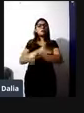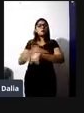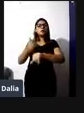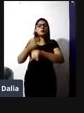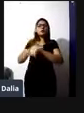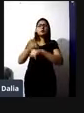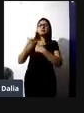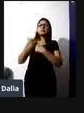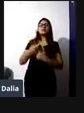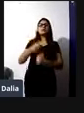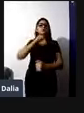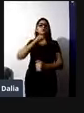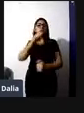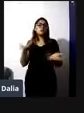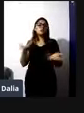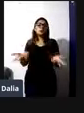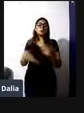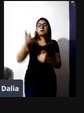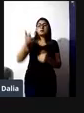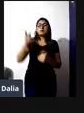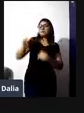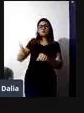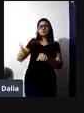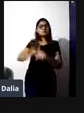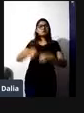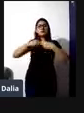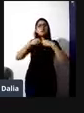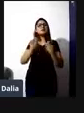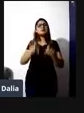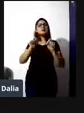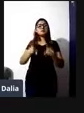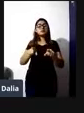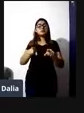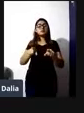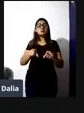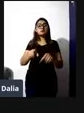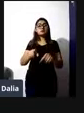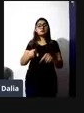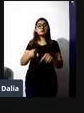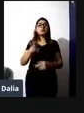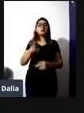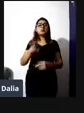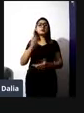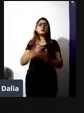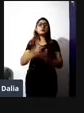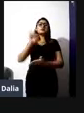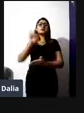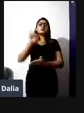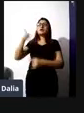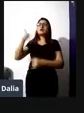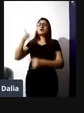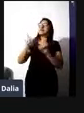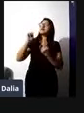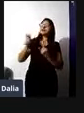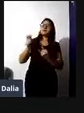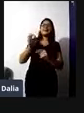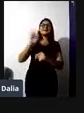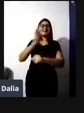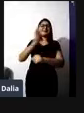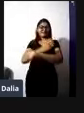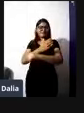días y lo único es que seguramente están más acompañados por sus familiares que ya no tienen que salir a trabajar.